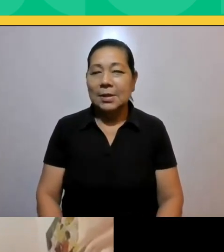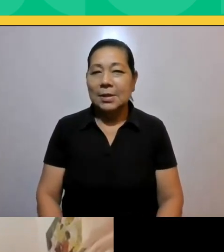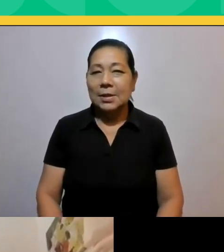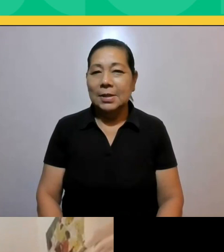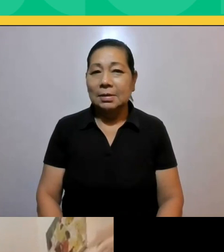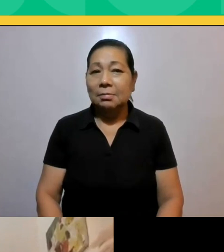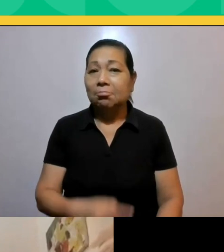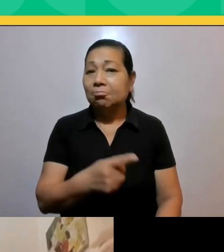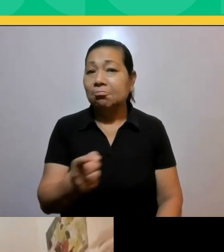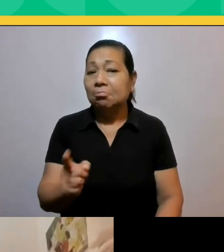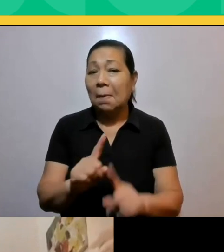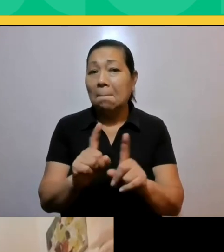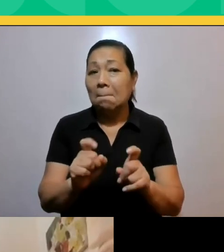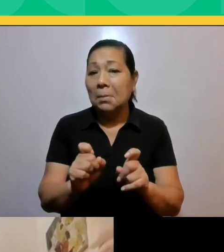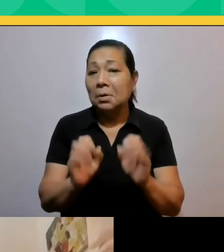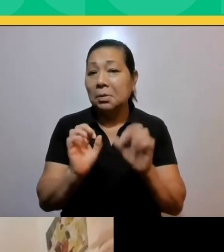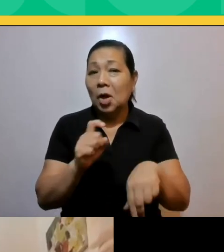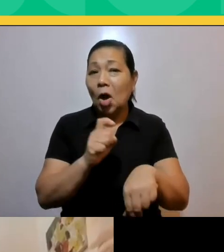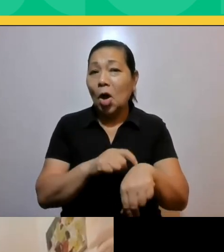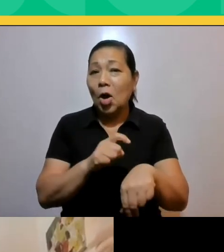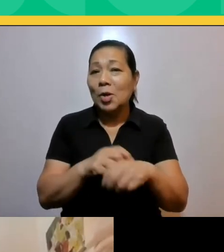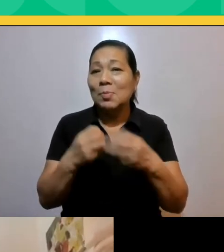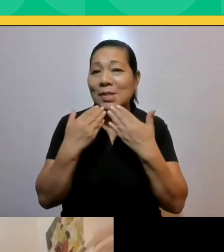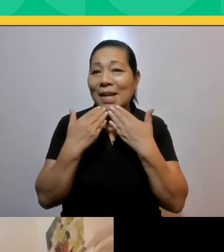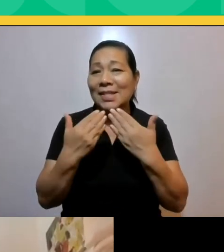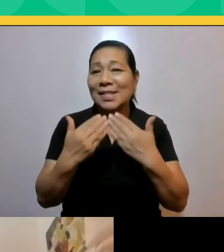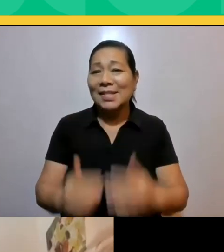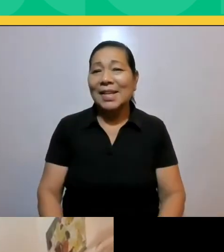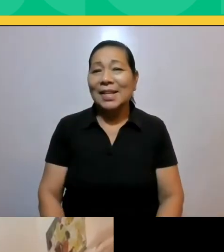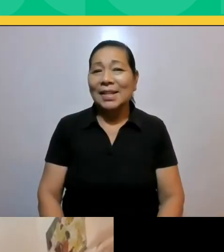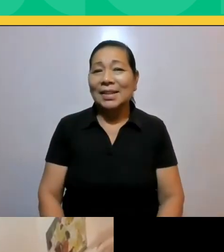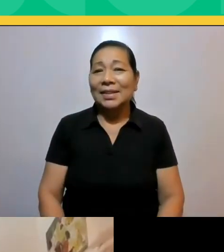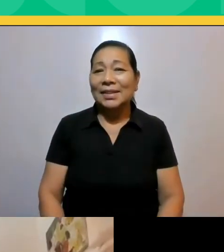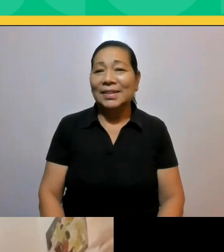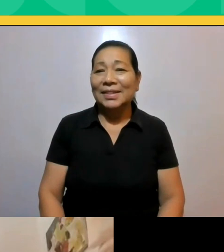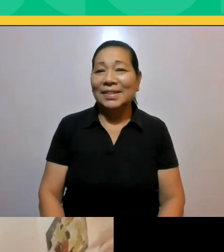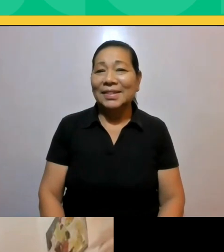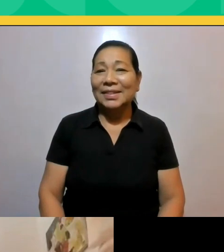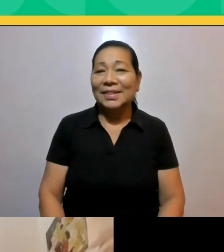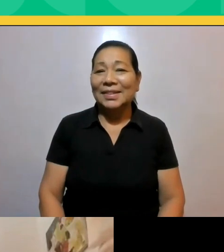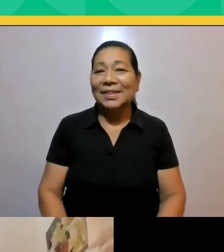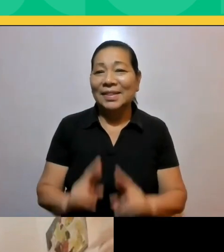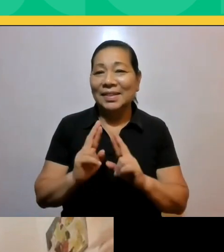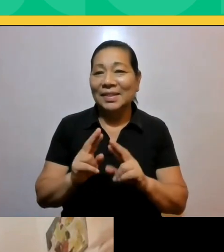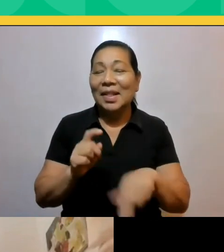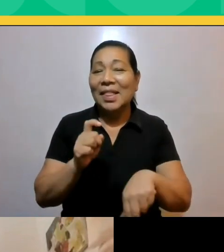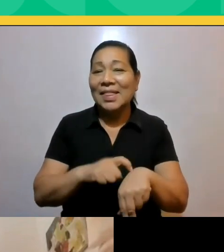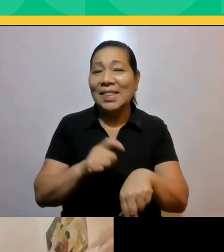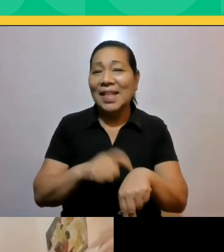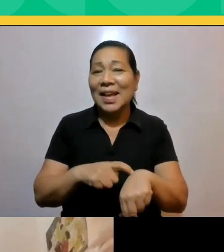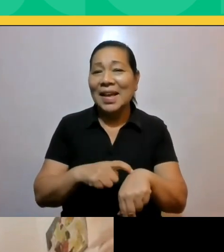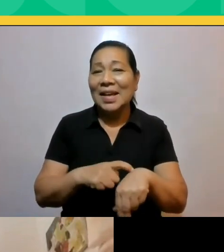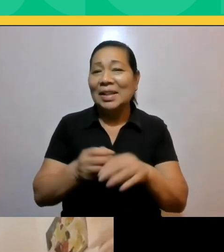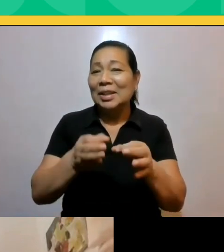Bueno, si no hay más preguntas, estamos sobre la hora. Muchas gracias, José Antonio Arruz, doctora Arruz, por el tiempo, por